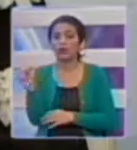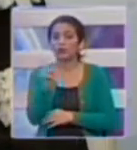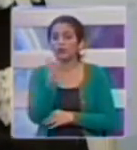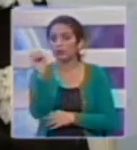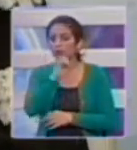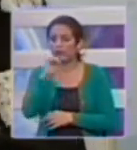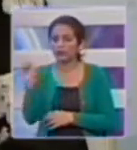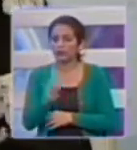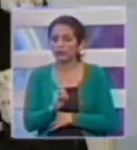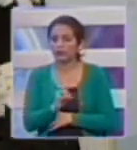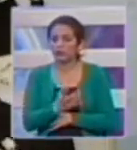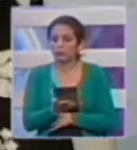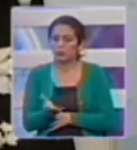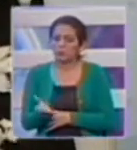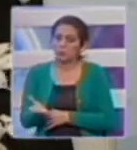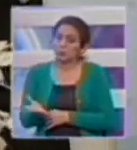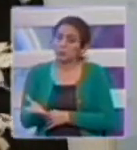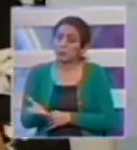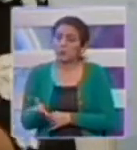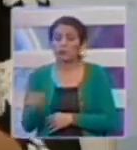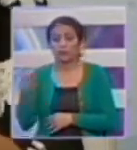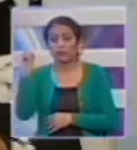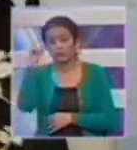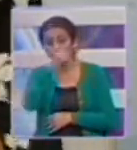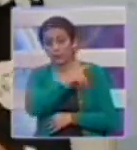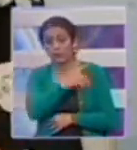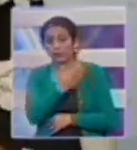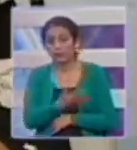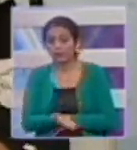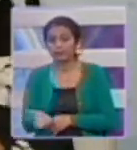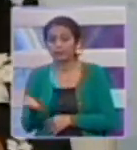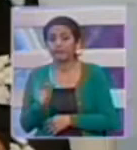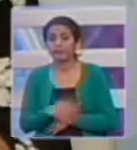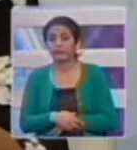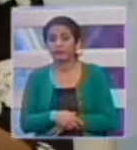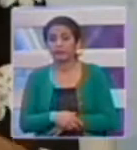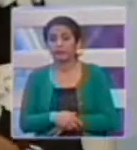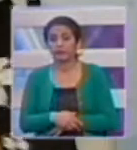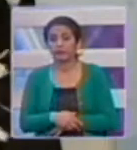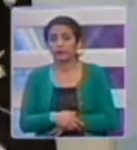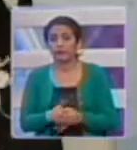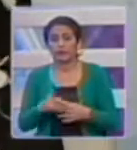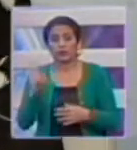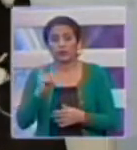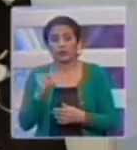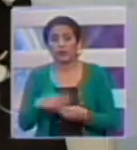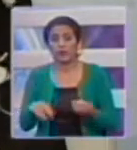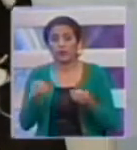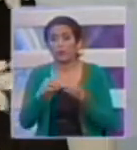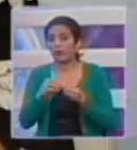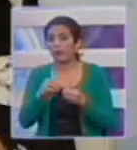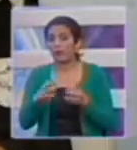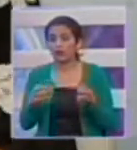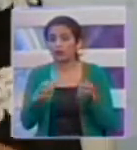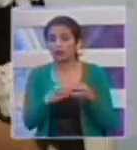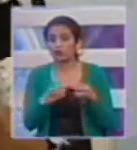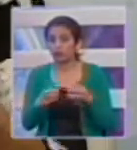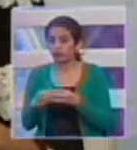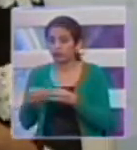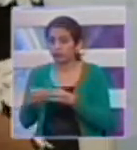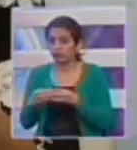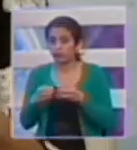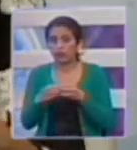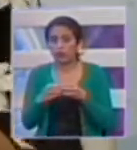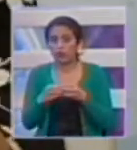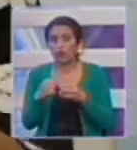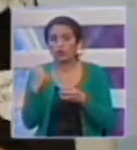lograr esfuerzos de unidad para que no haya una dispersión muy grande, para que podamos tener a las diferentes fuerzas políticas concentradas en